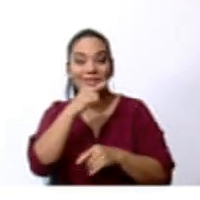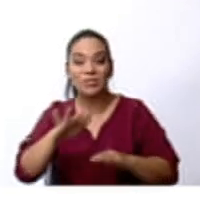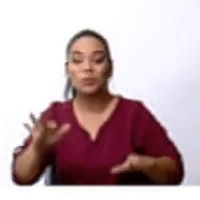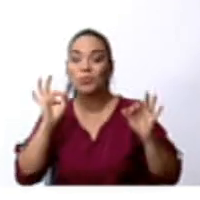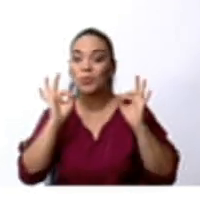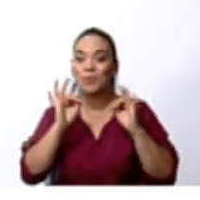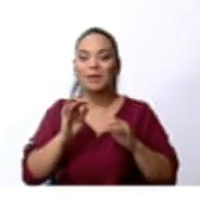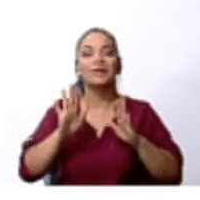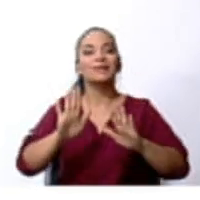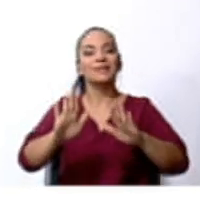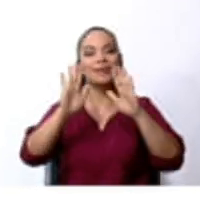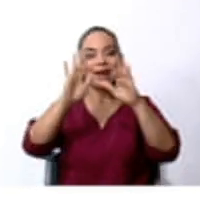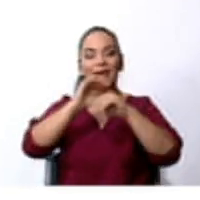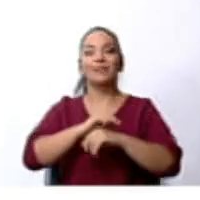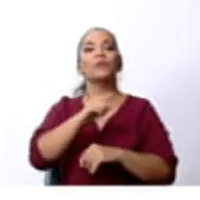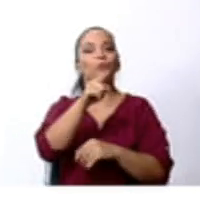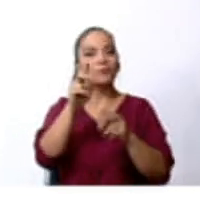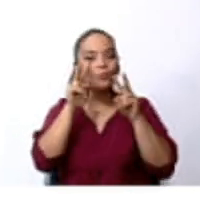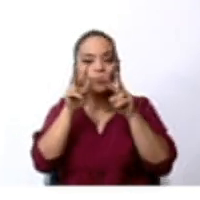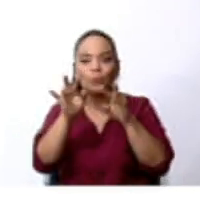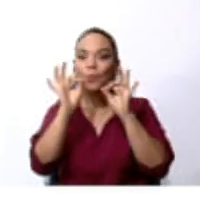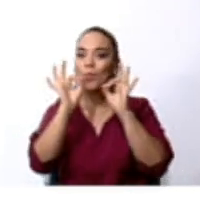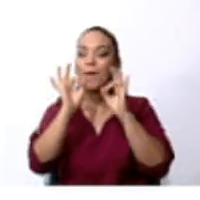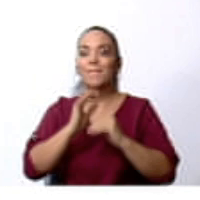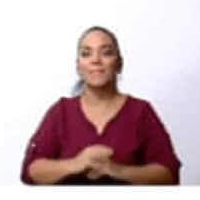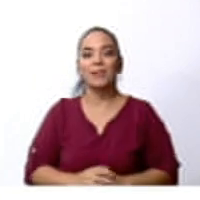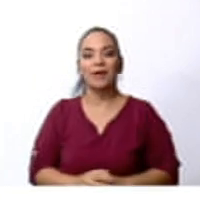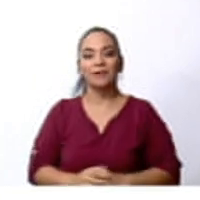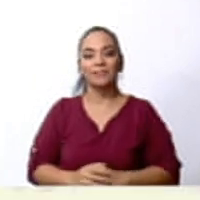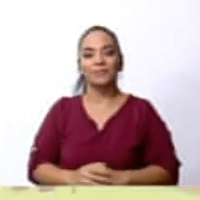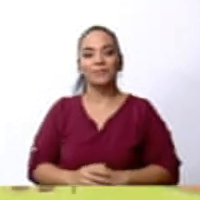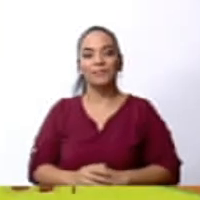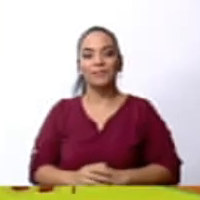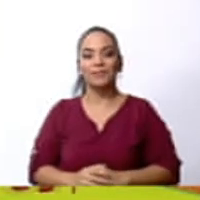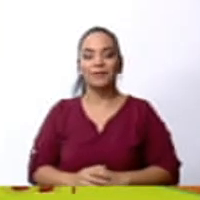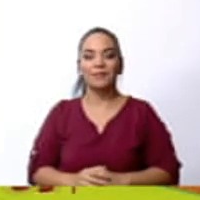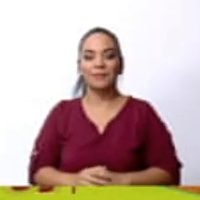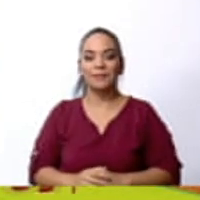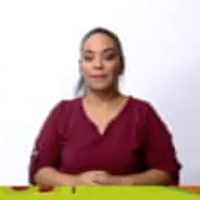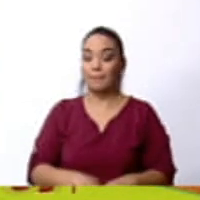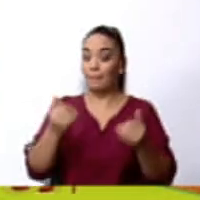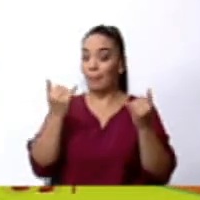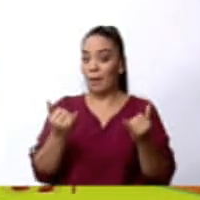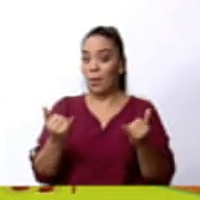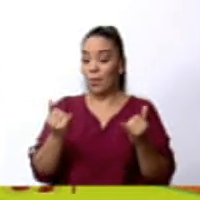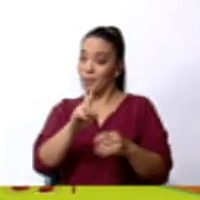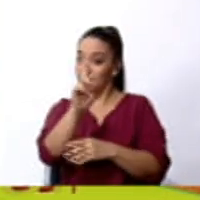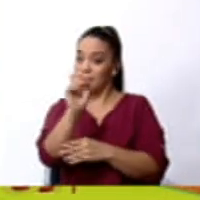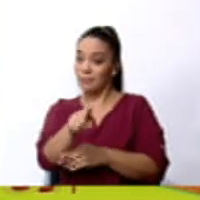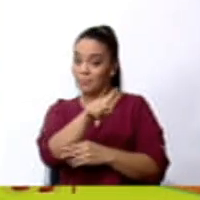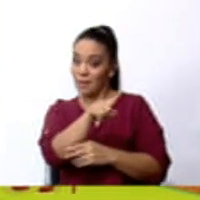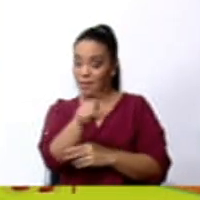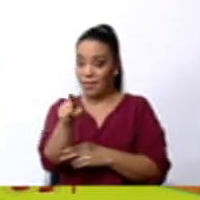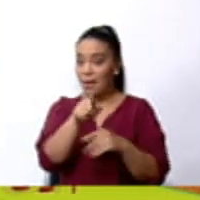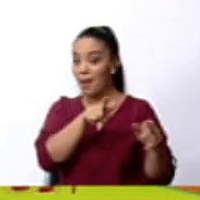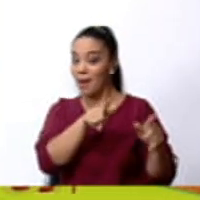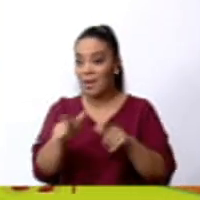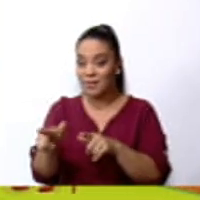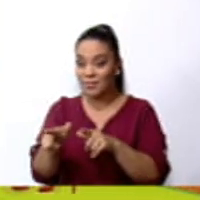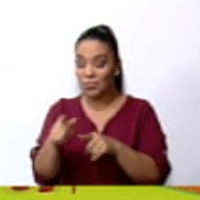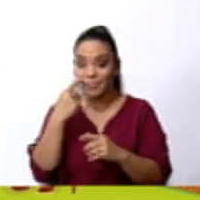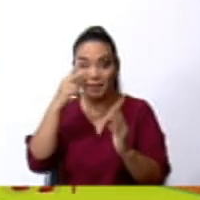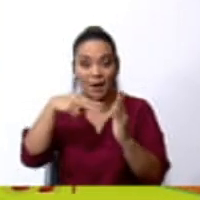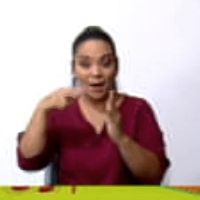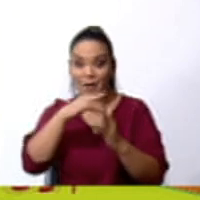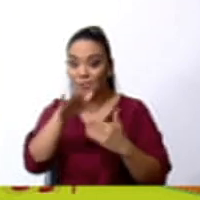niñas. Excelente observación. Así que, ¿están ahora listos y listas para poder leer